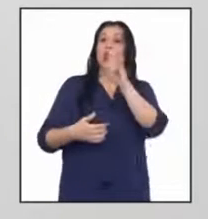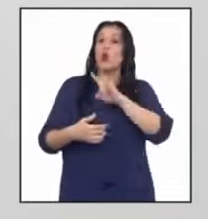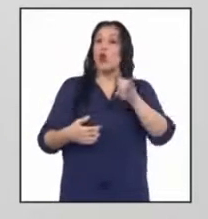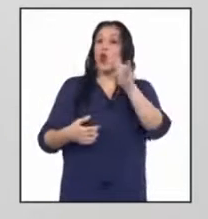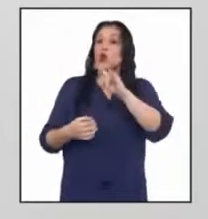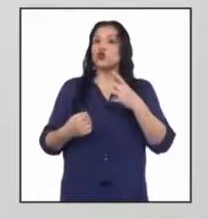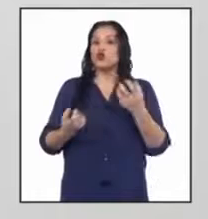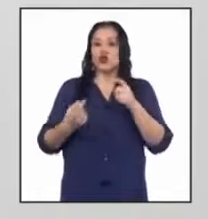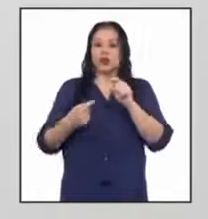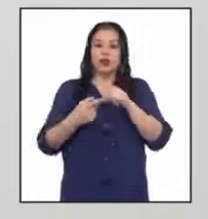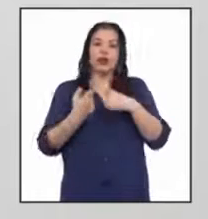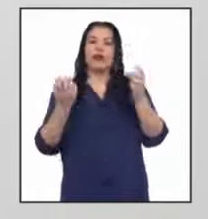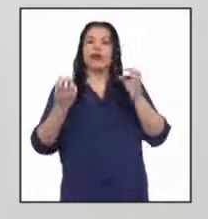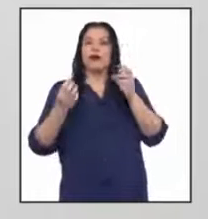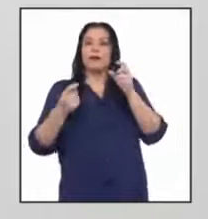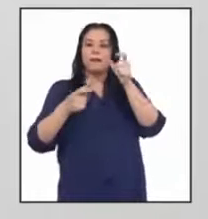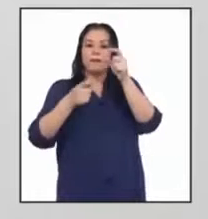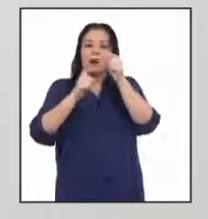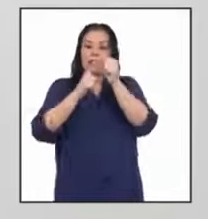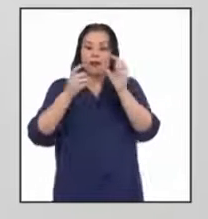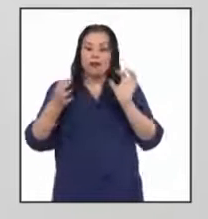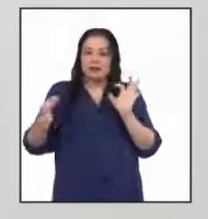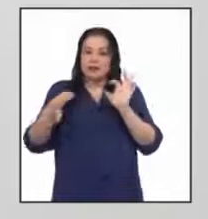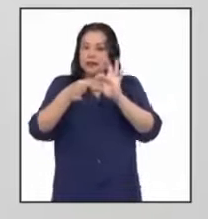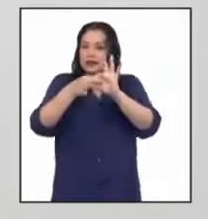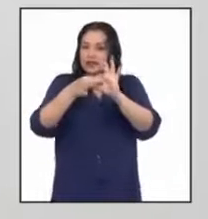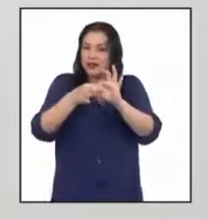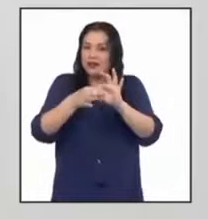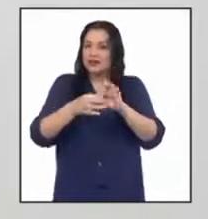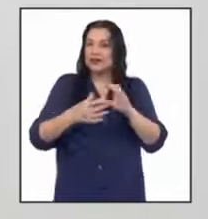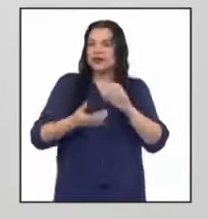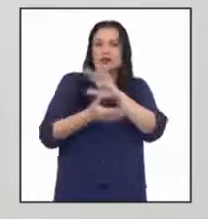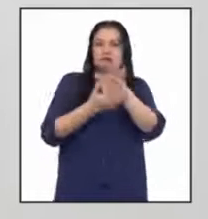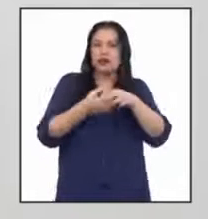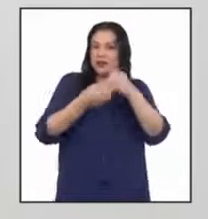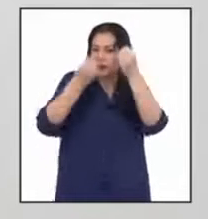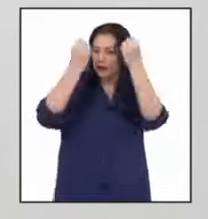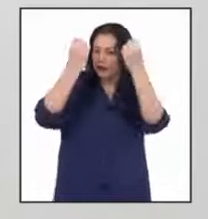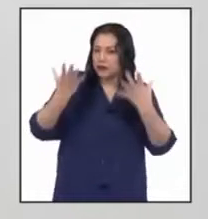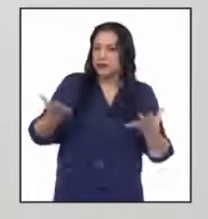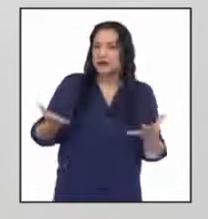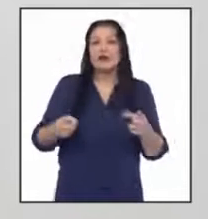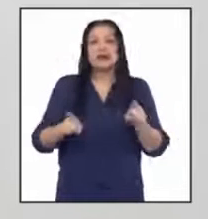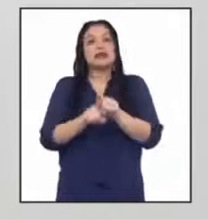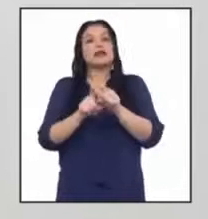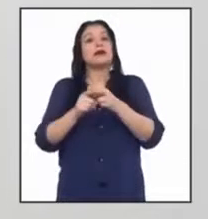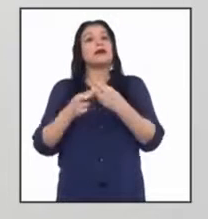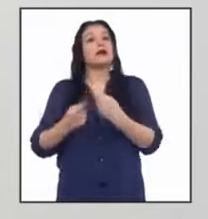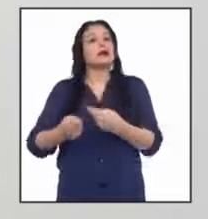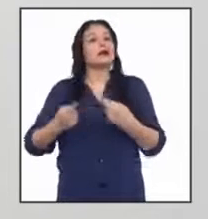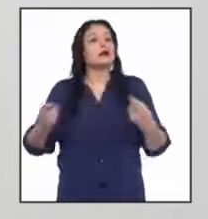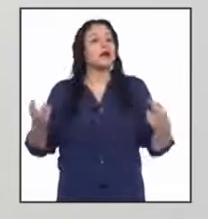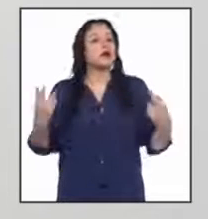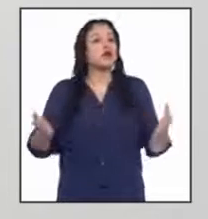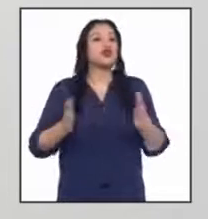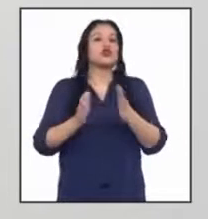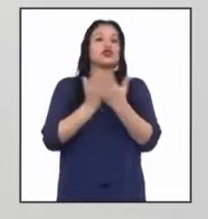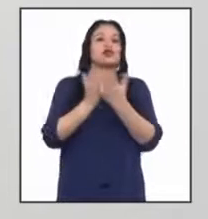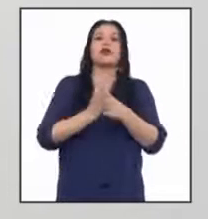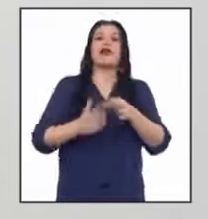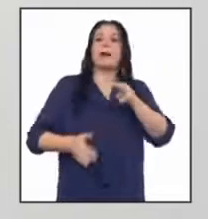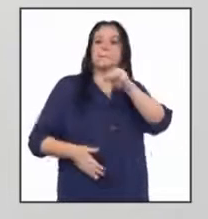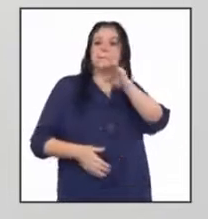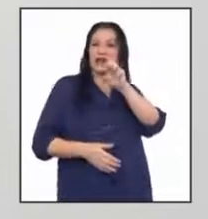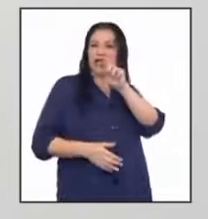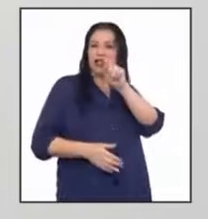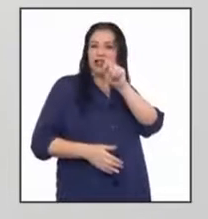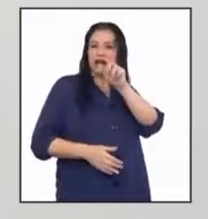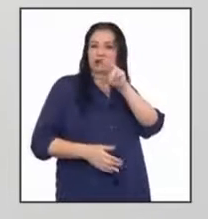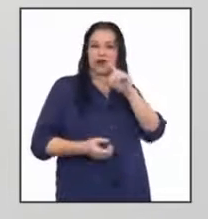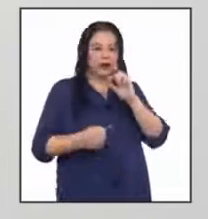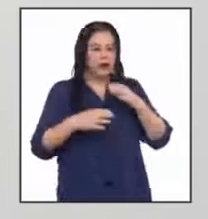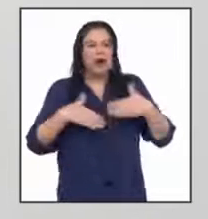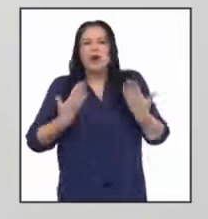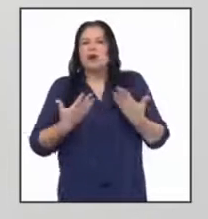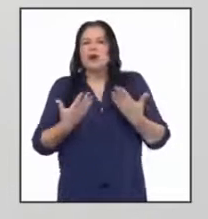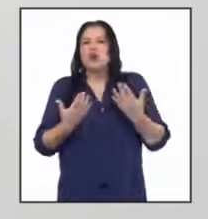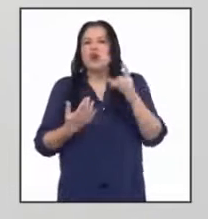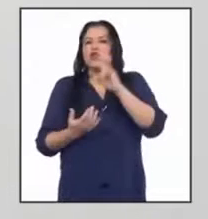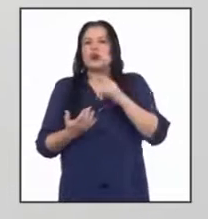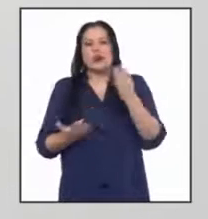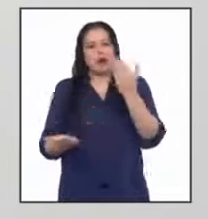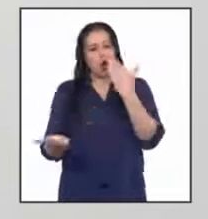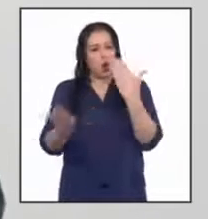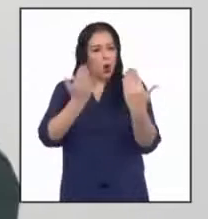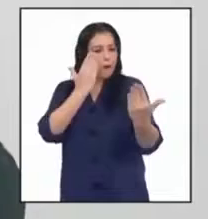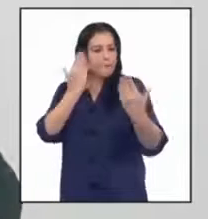de conectores y referentes. Además, utilizar recursos literarios como la metáfora para hacer comparaciones,